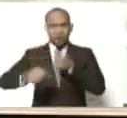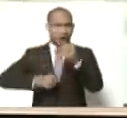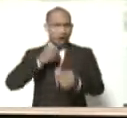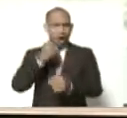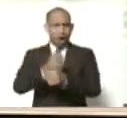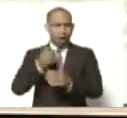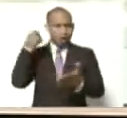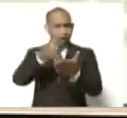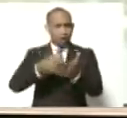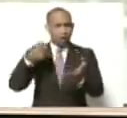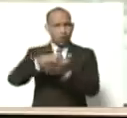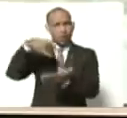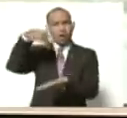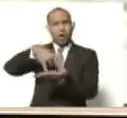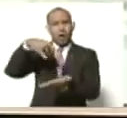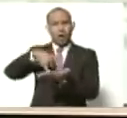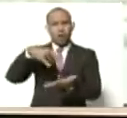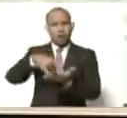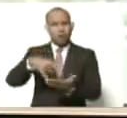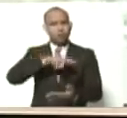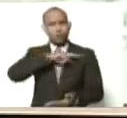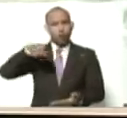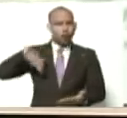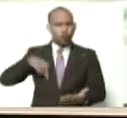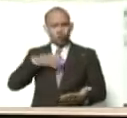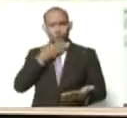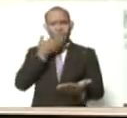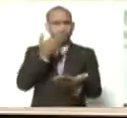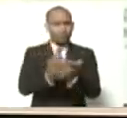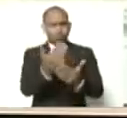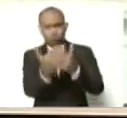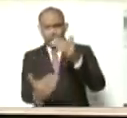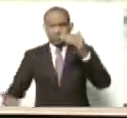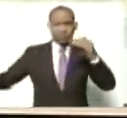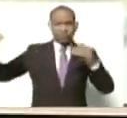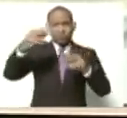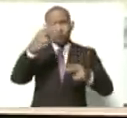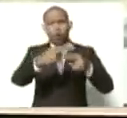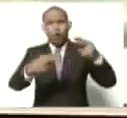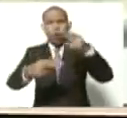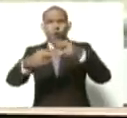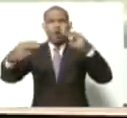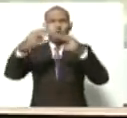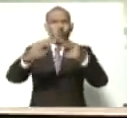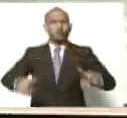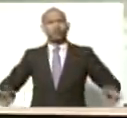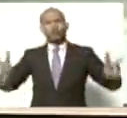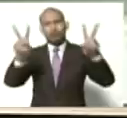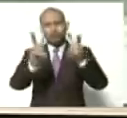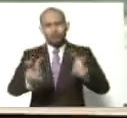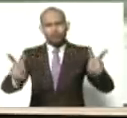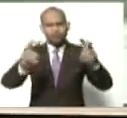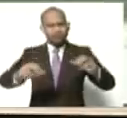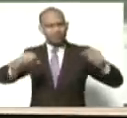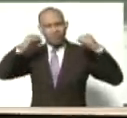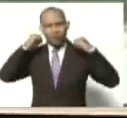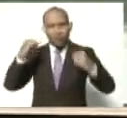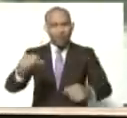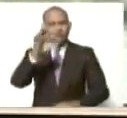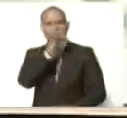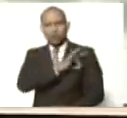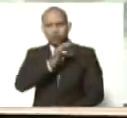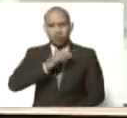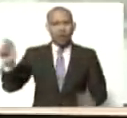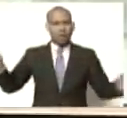nos planteemos lo más elevado que pueda ser la construcción de una superfuerza social